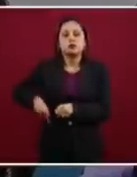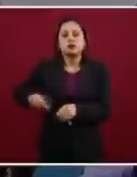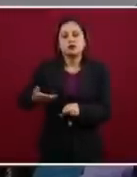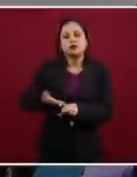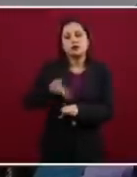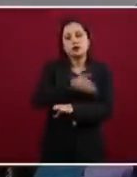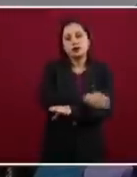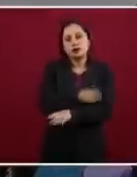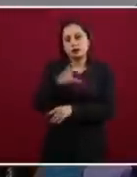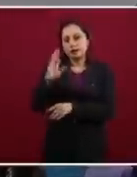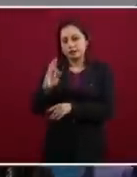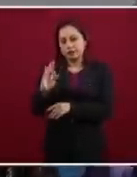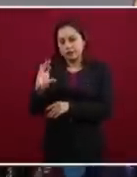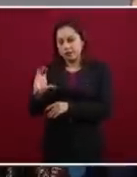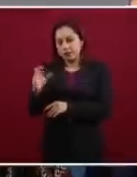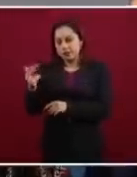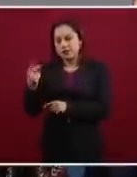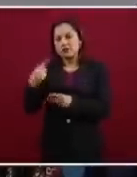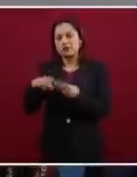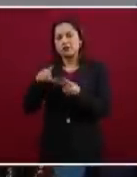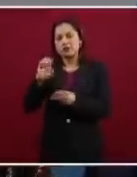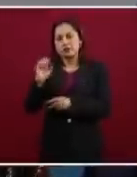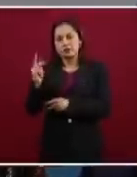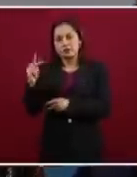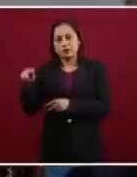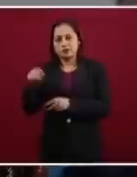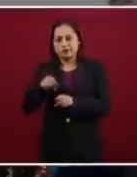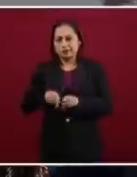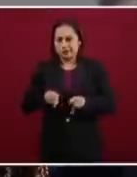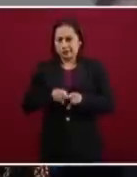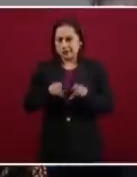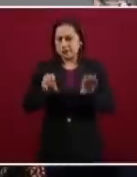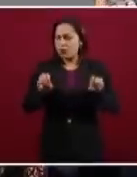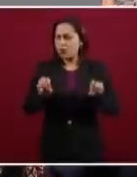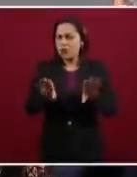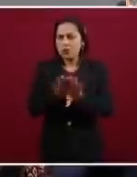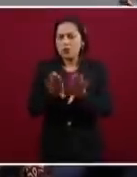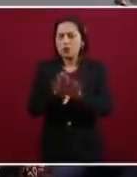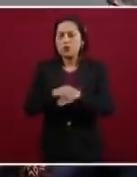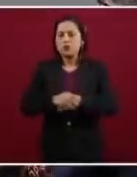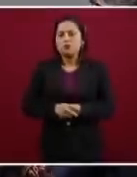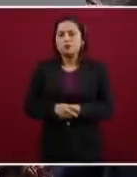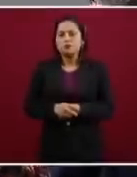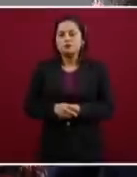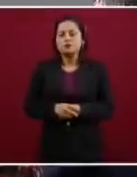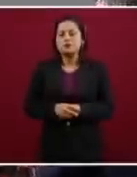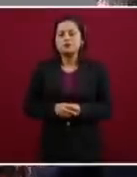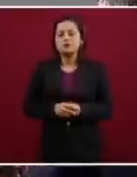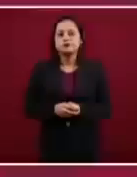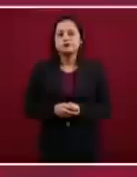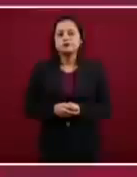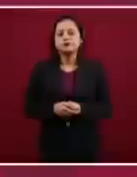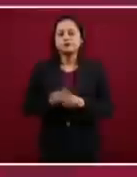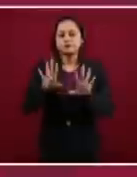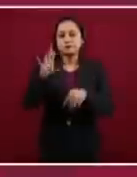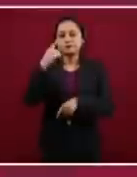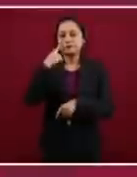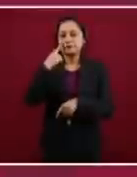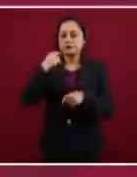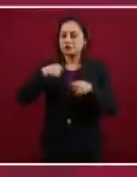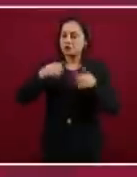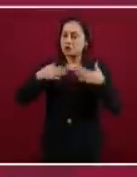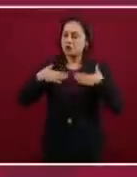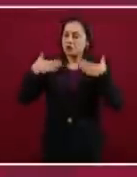nieto acerca de esto último le yo le tengo plena confianza a víctor baldo el